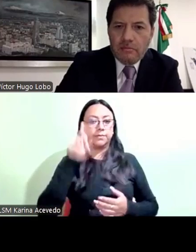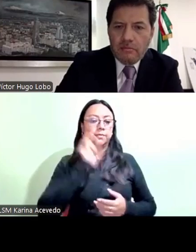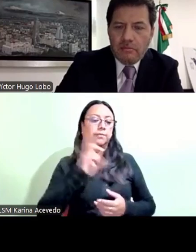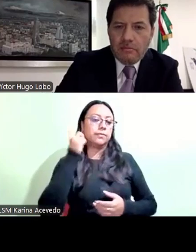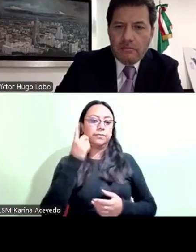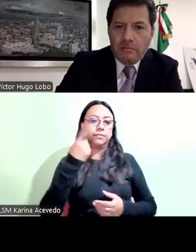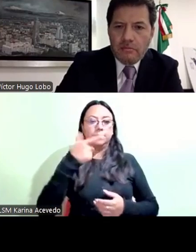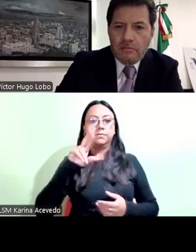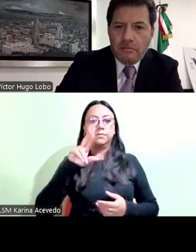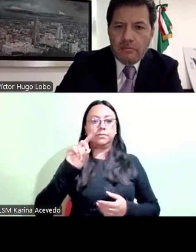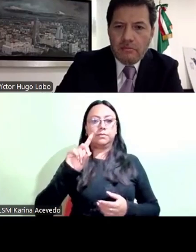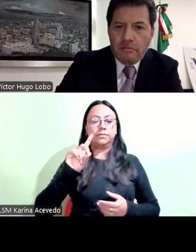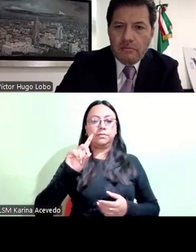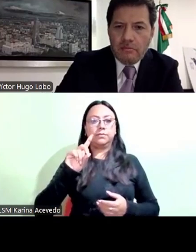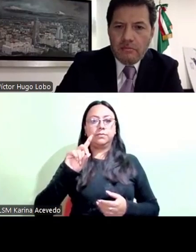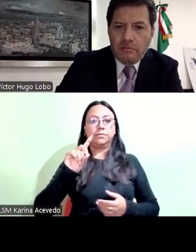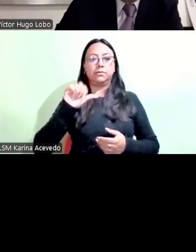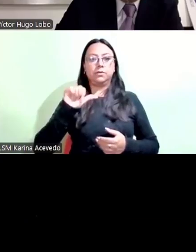Guadalupe Morales Rubio.